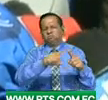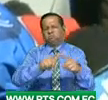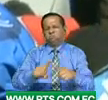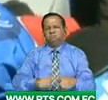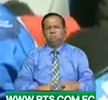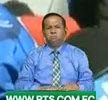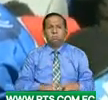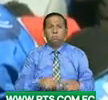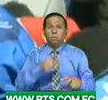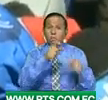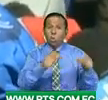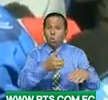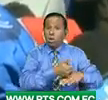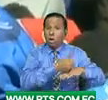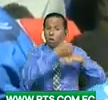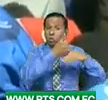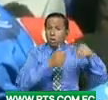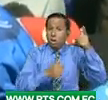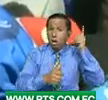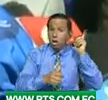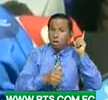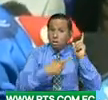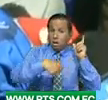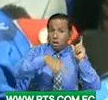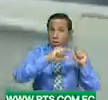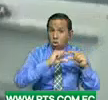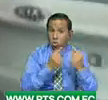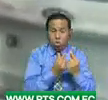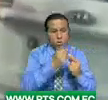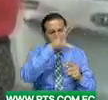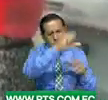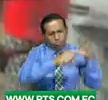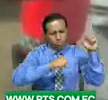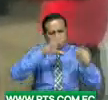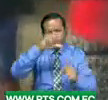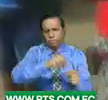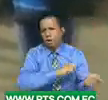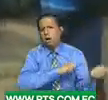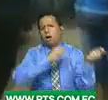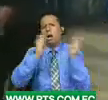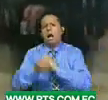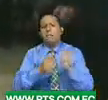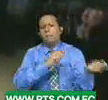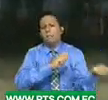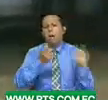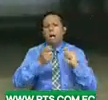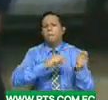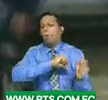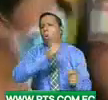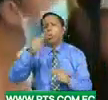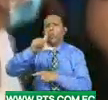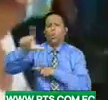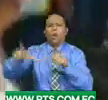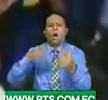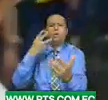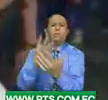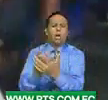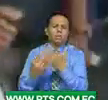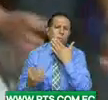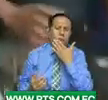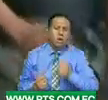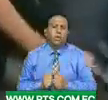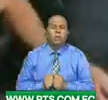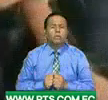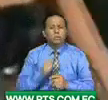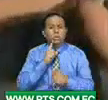máxima, también en la roca. Las autoridades encargadas de solucionar cuando se presentan estas